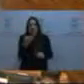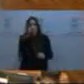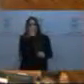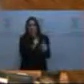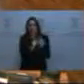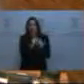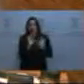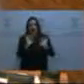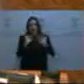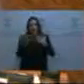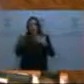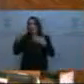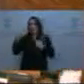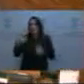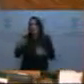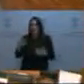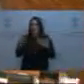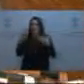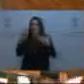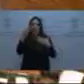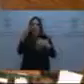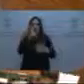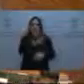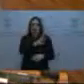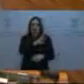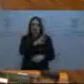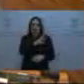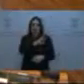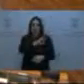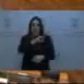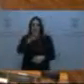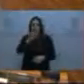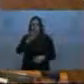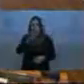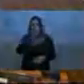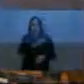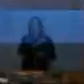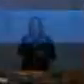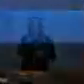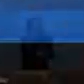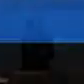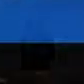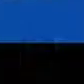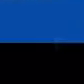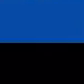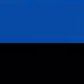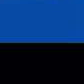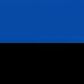Muchas gracias, señor presidente. Gracias. Señora consejera, tiene la palabra.